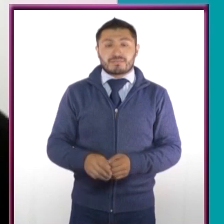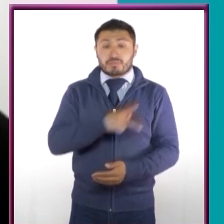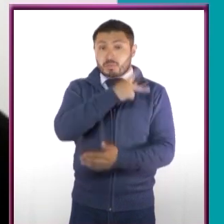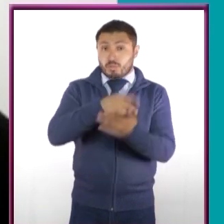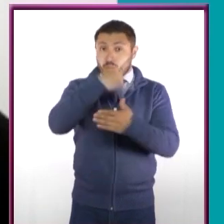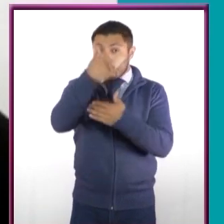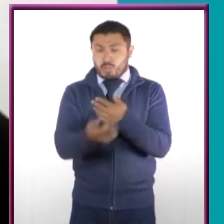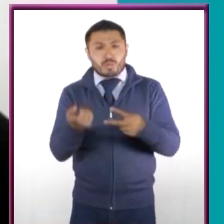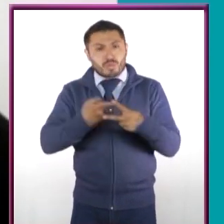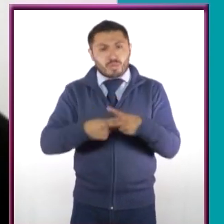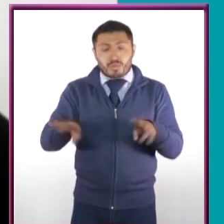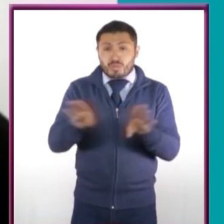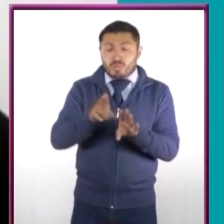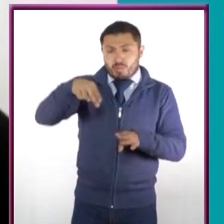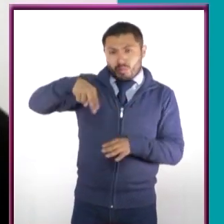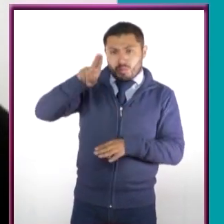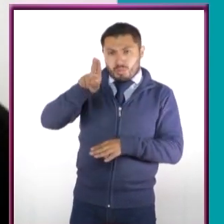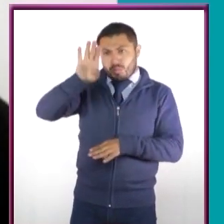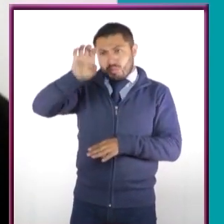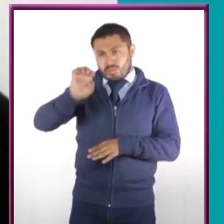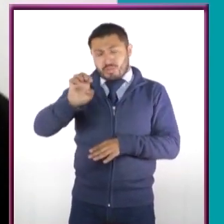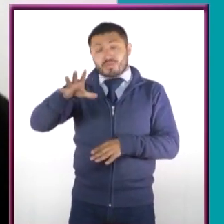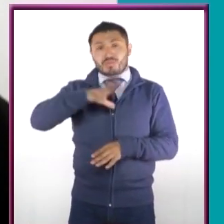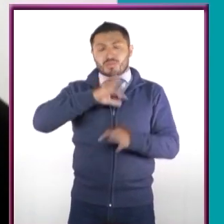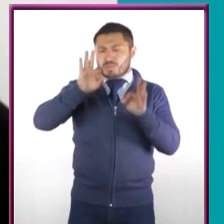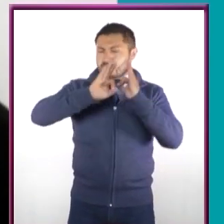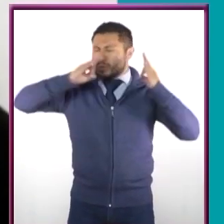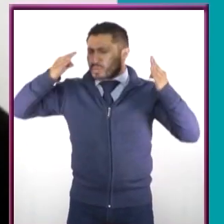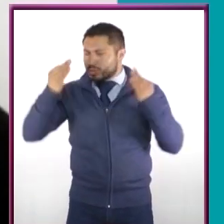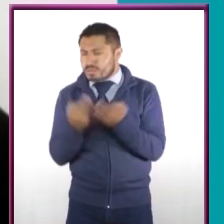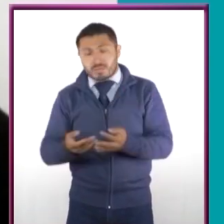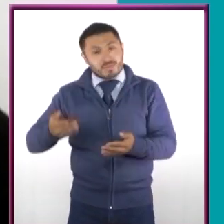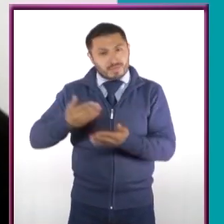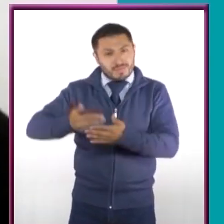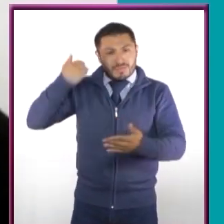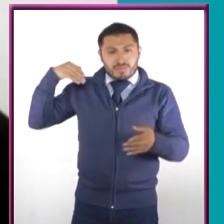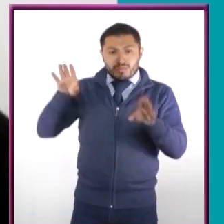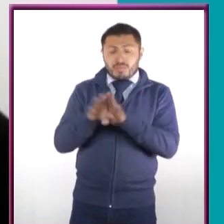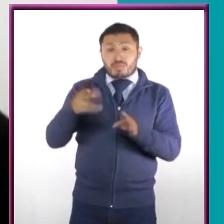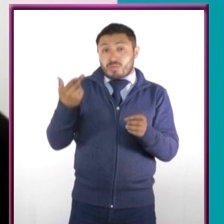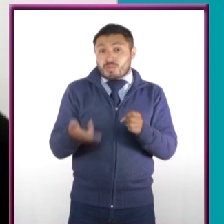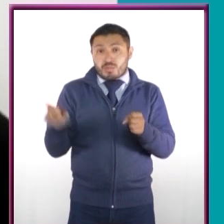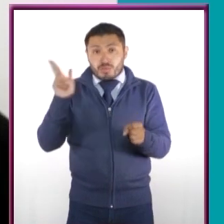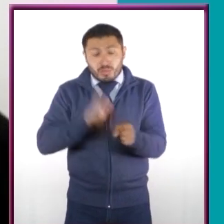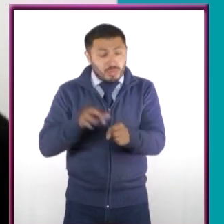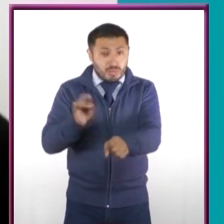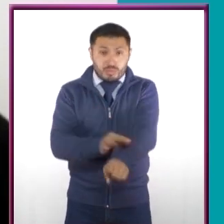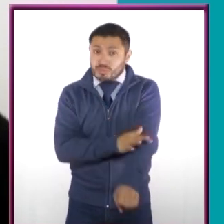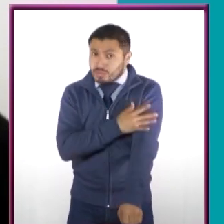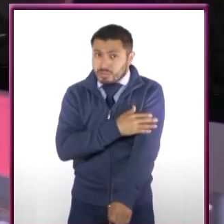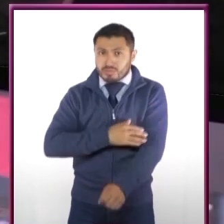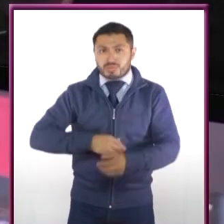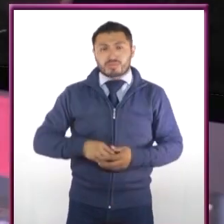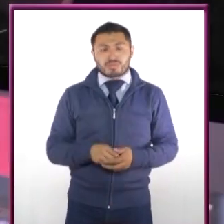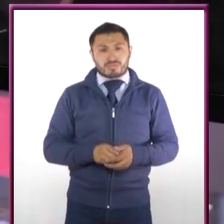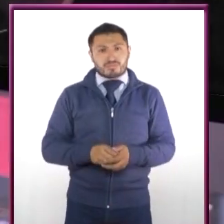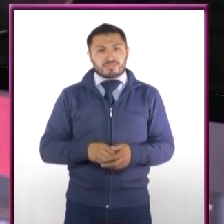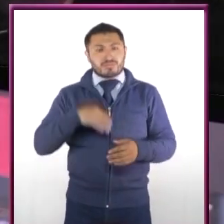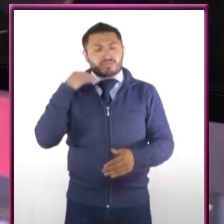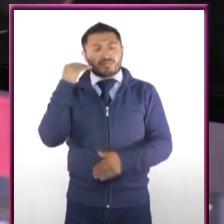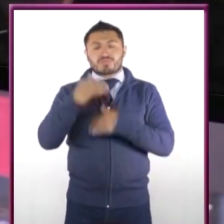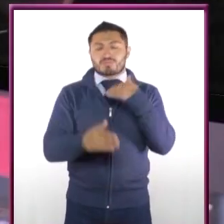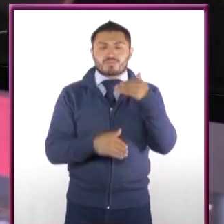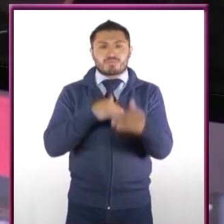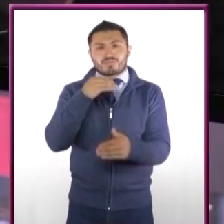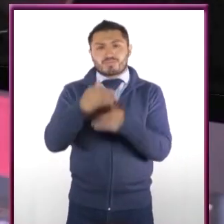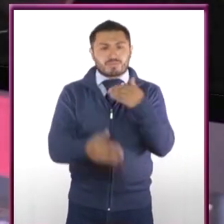una actividad, como una primera estrategia que en un primer momento se denominó Hospital de las Emociones. Con el